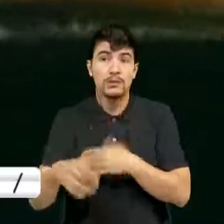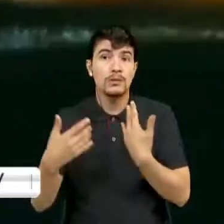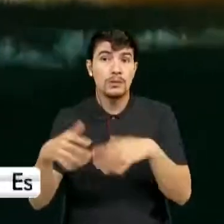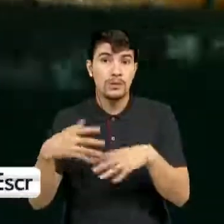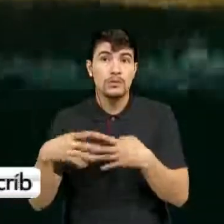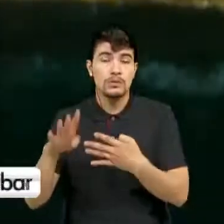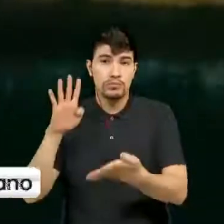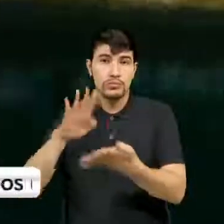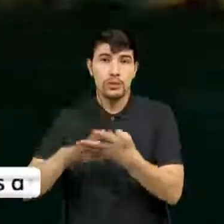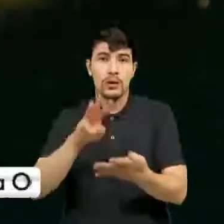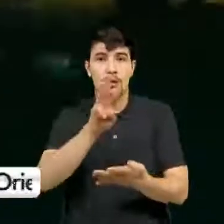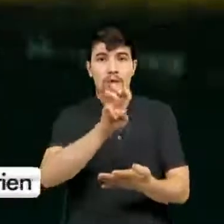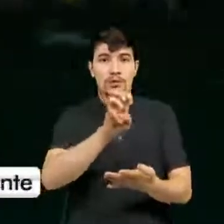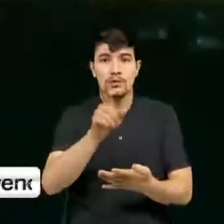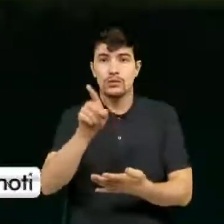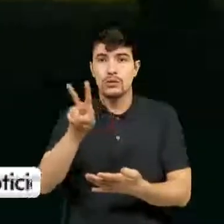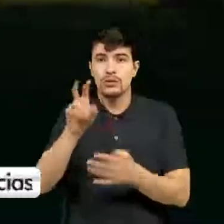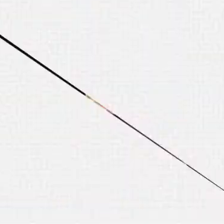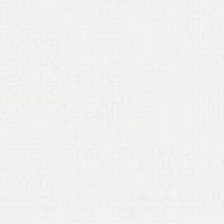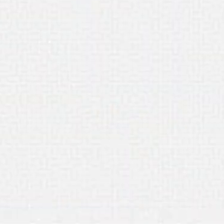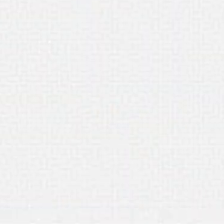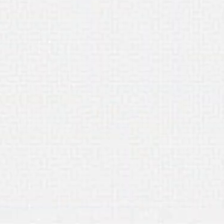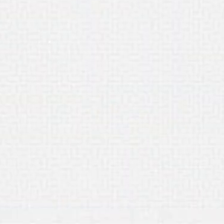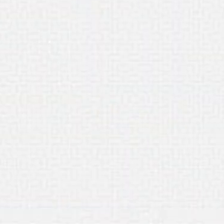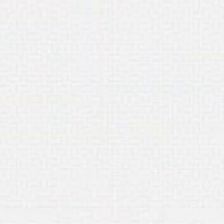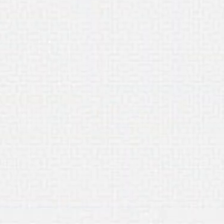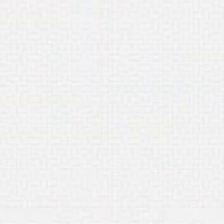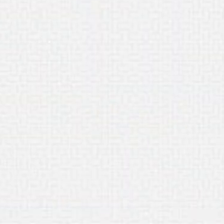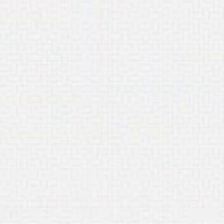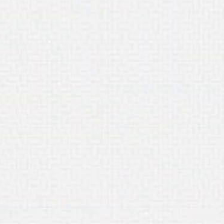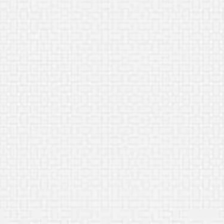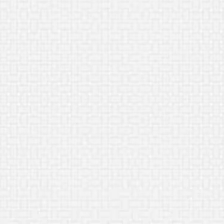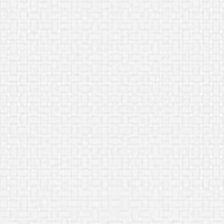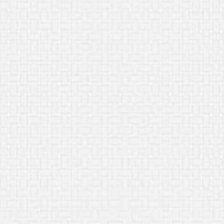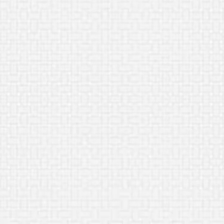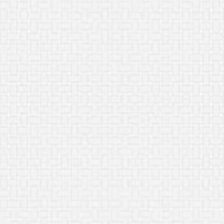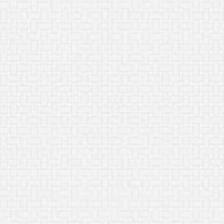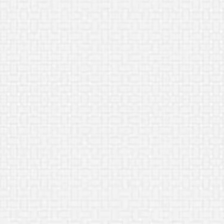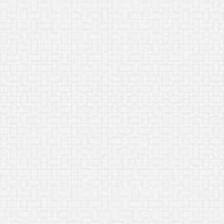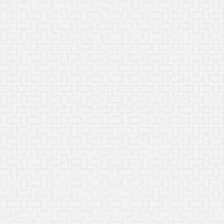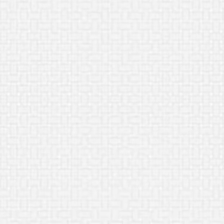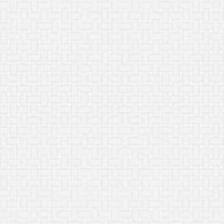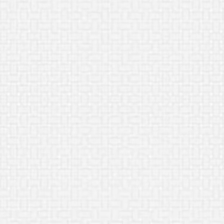entre 8 y 12 años de prisión ganando puntocom